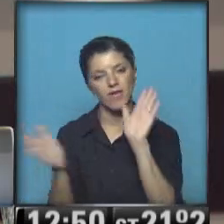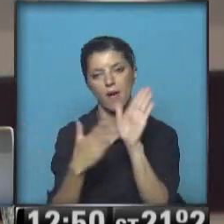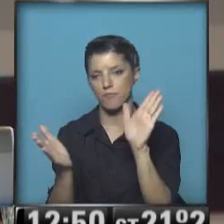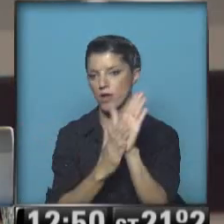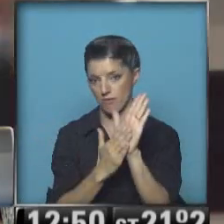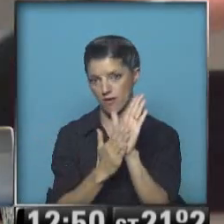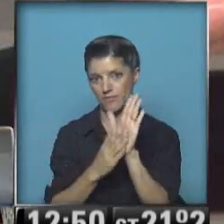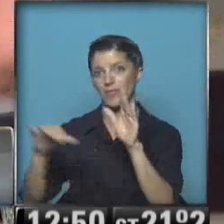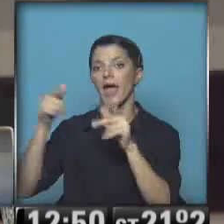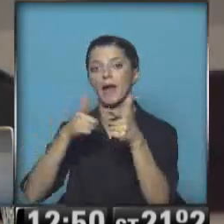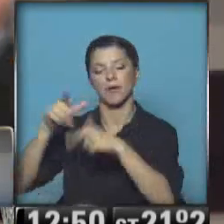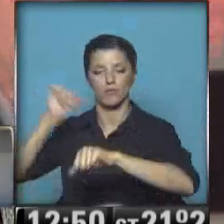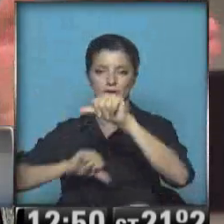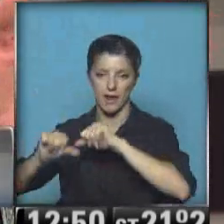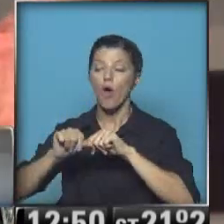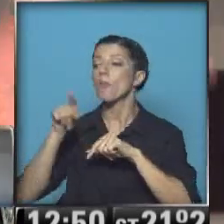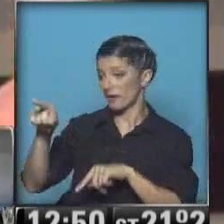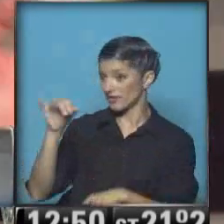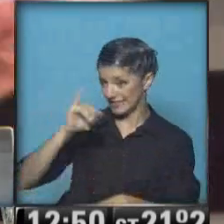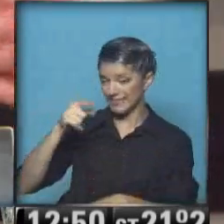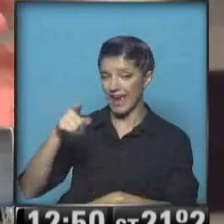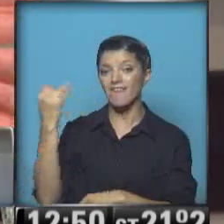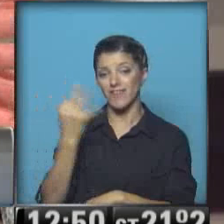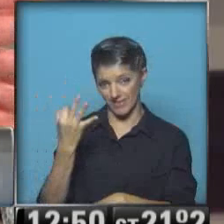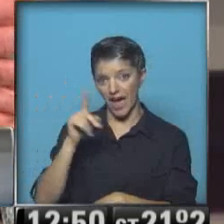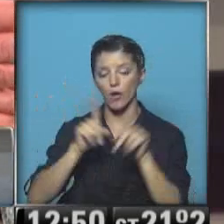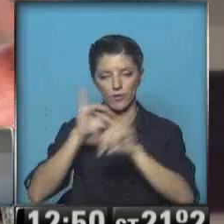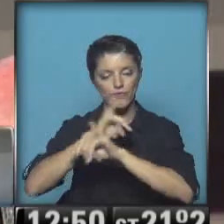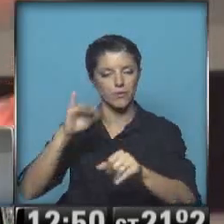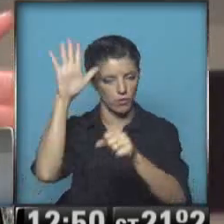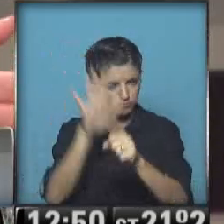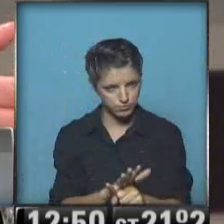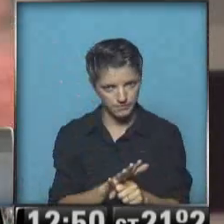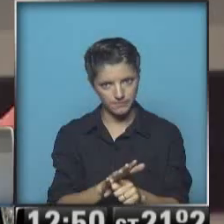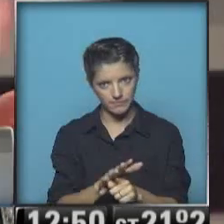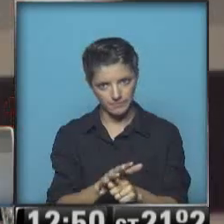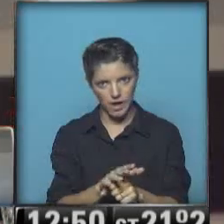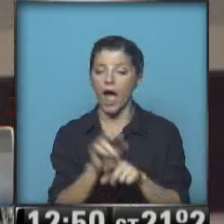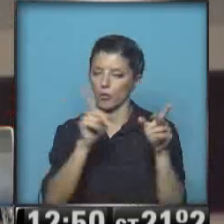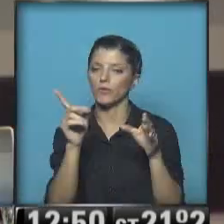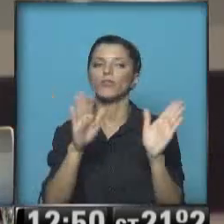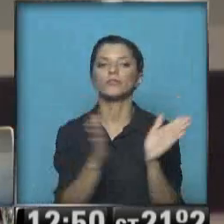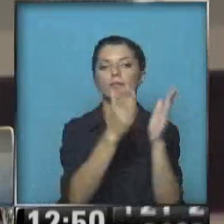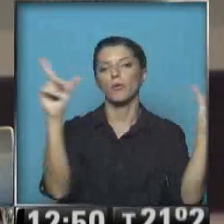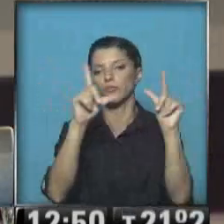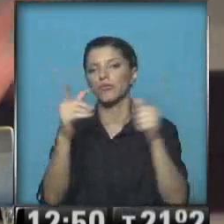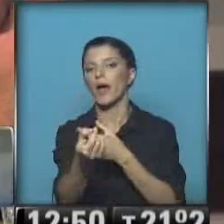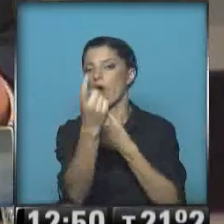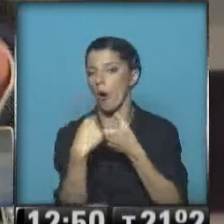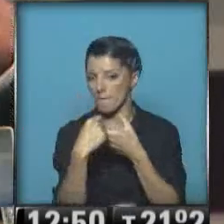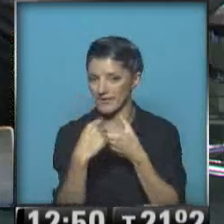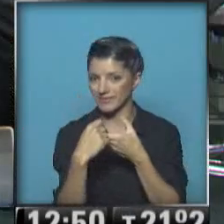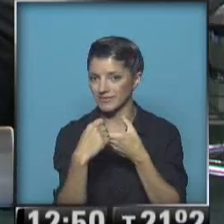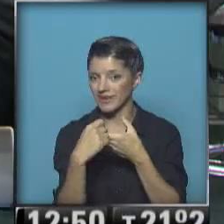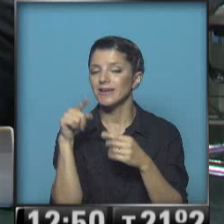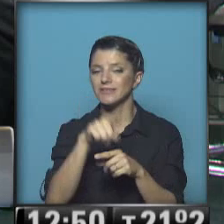de que eso existiera En ese sentido es verdad pero digo es verdad que hay medios Cómplices como fue el caso del New York Times en el 2003 de